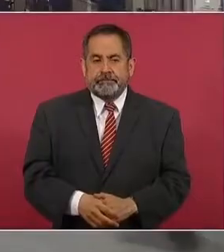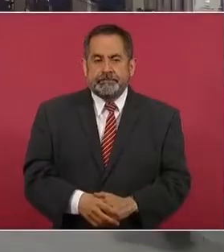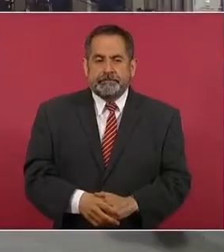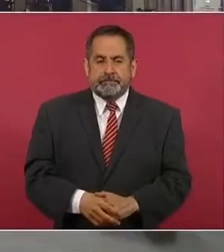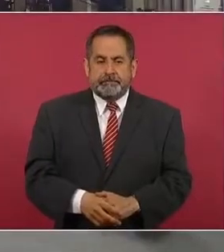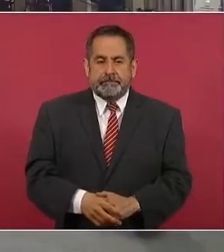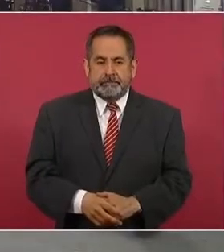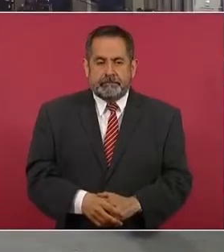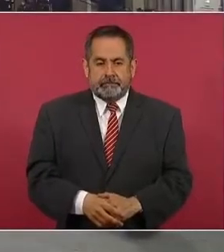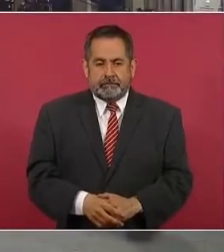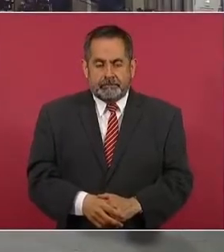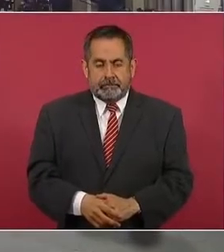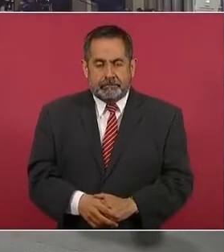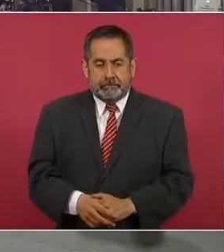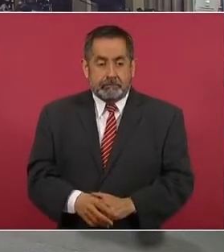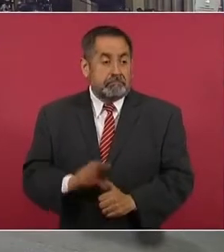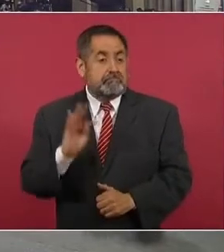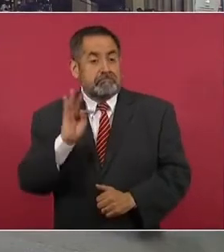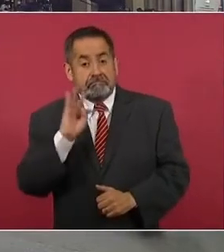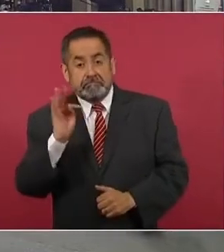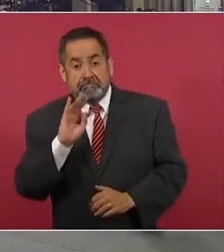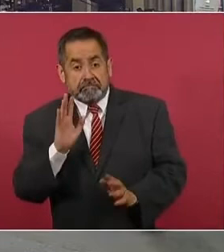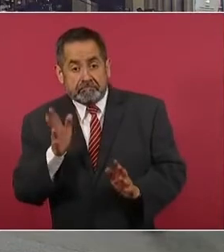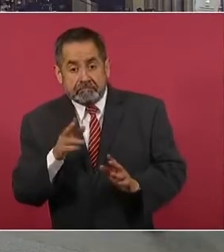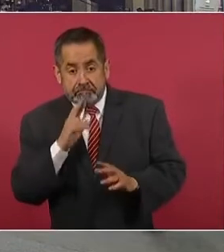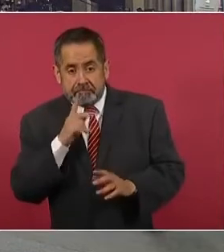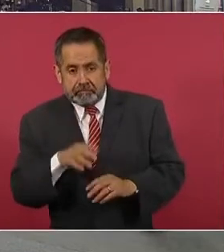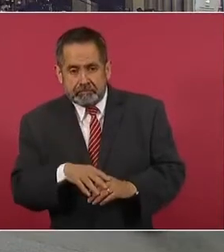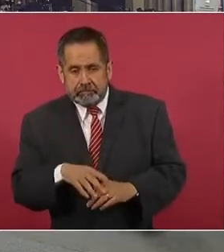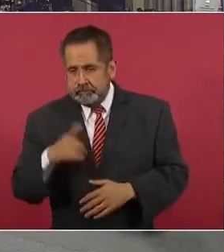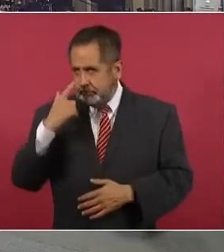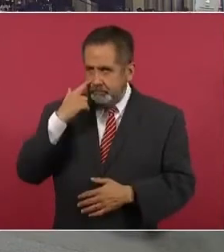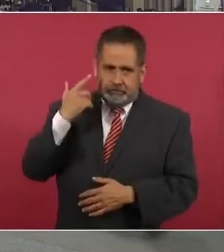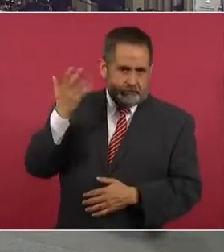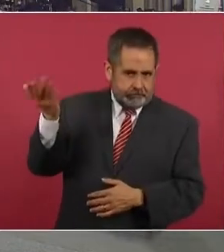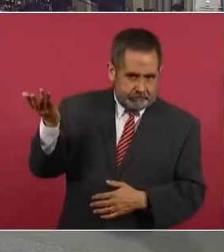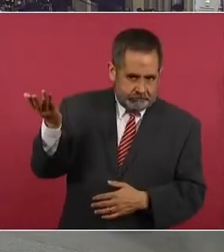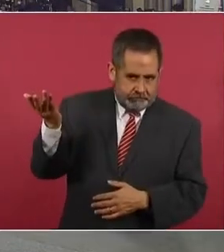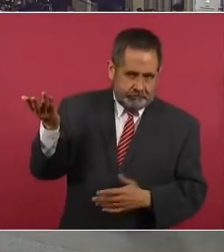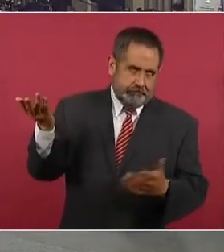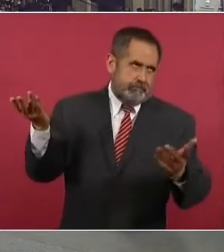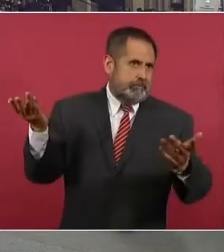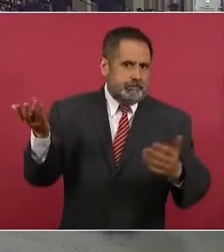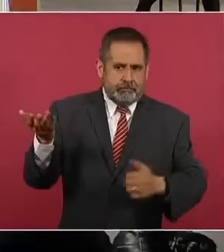Porque una de esas hasta lo tienen. Ah, miren,